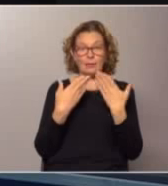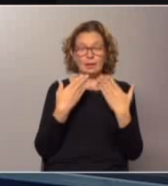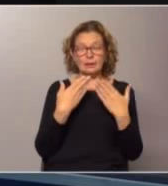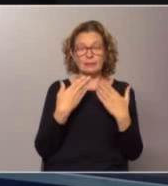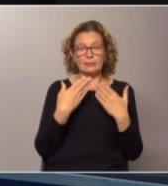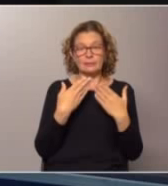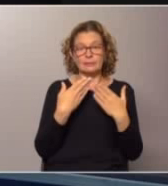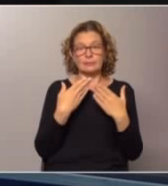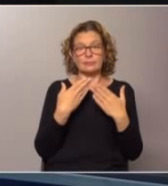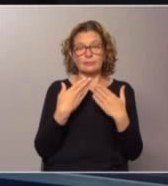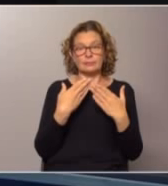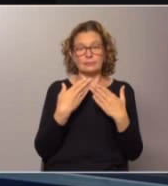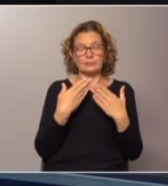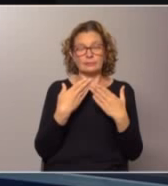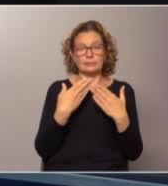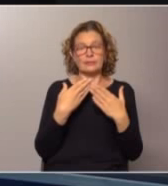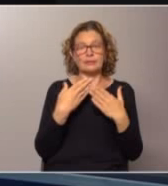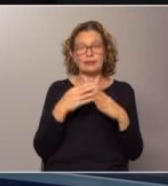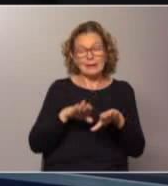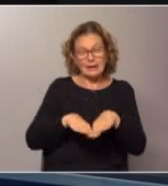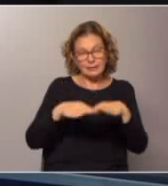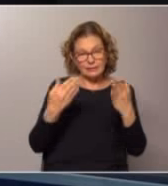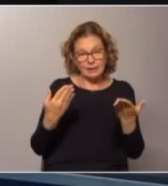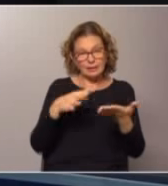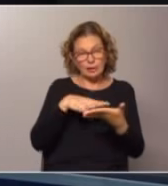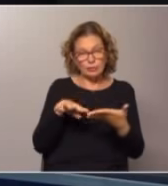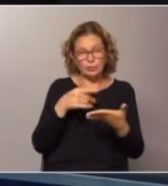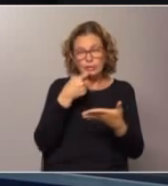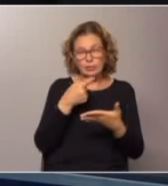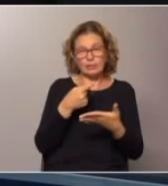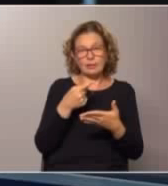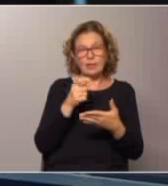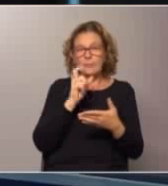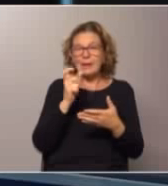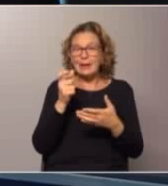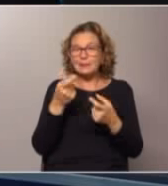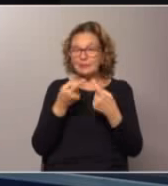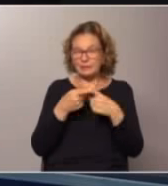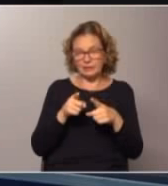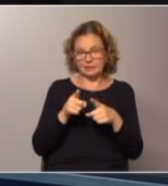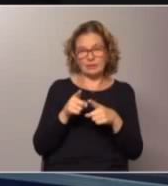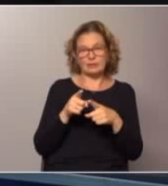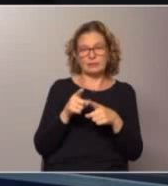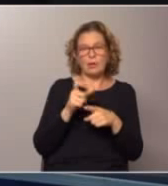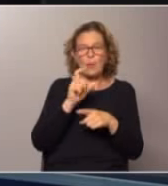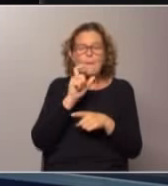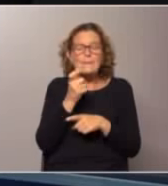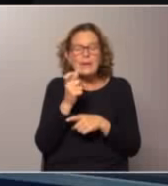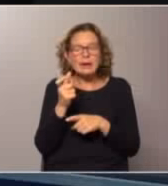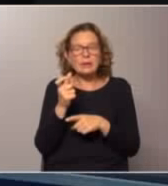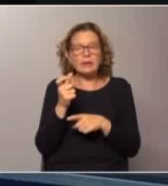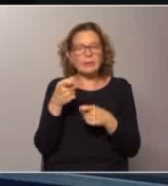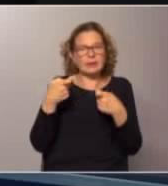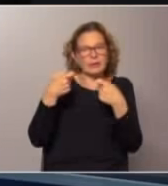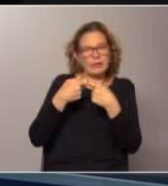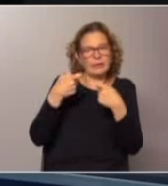por ejemplo el uso de terminar en el artículo la de hablar que el estudio muestra el uso de determinadas palabras y como como palabras que están